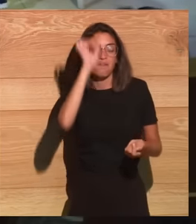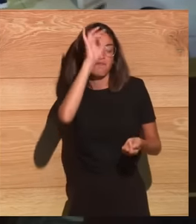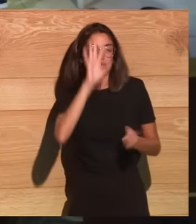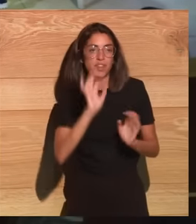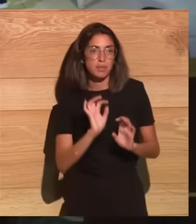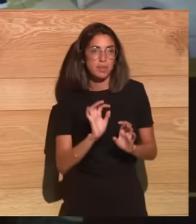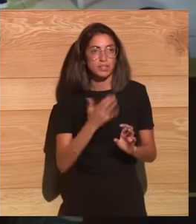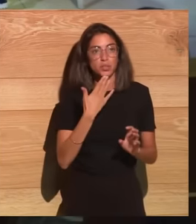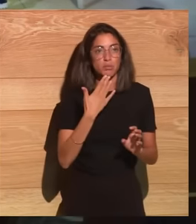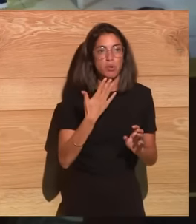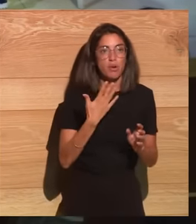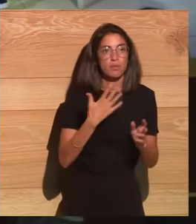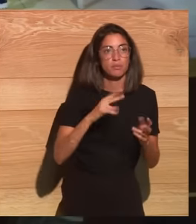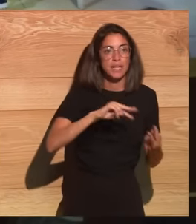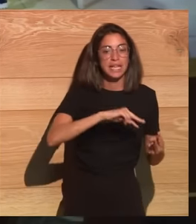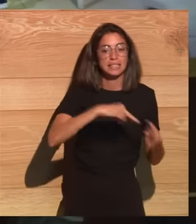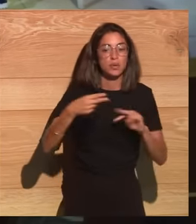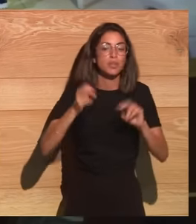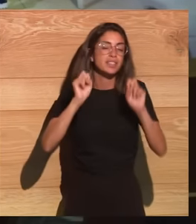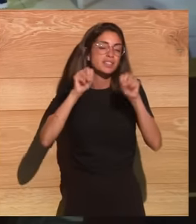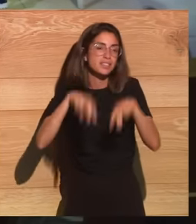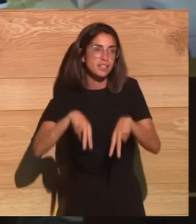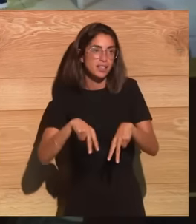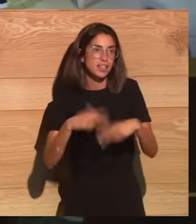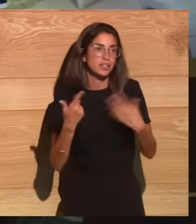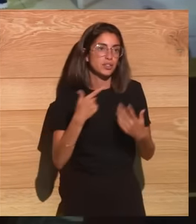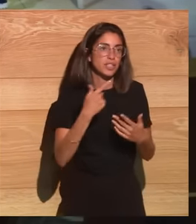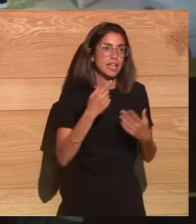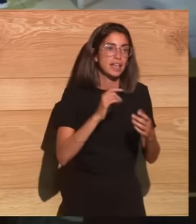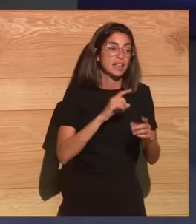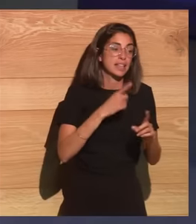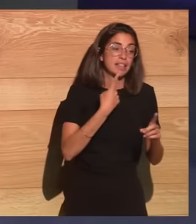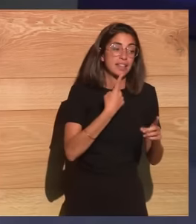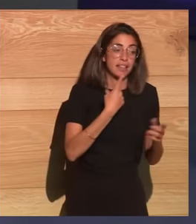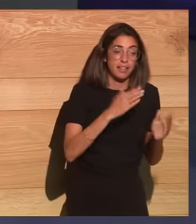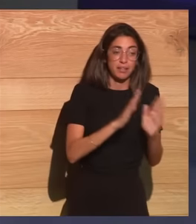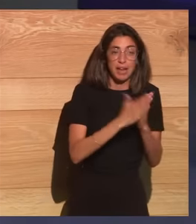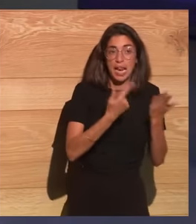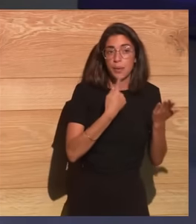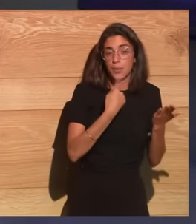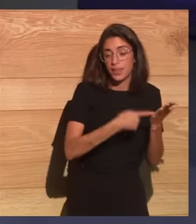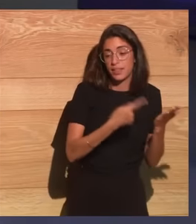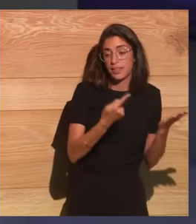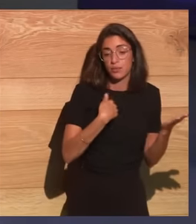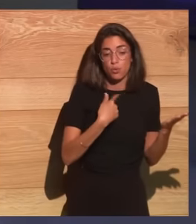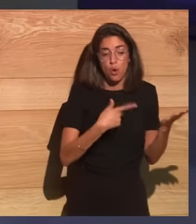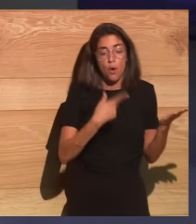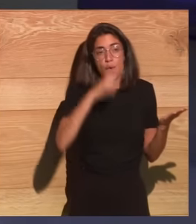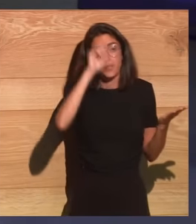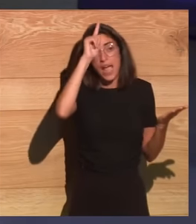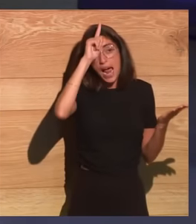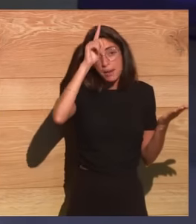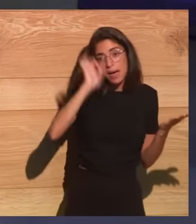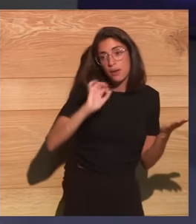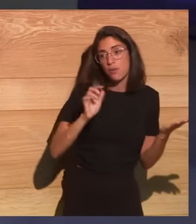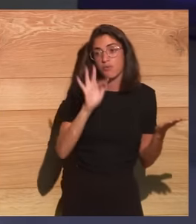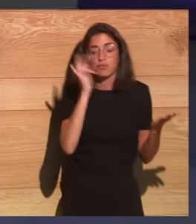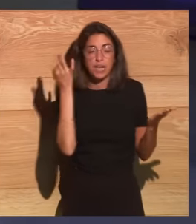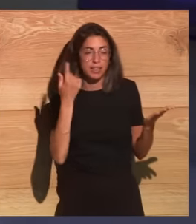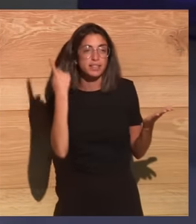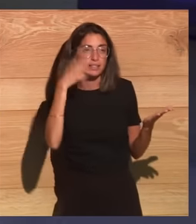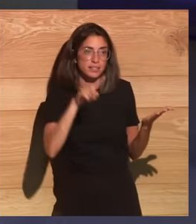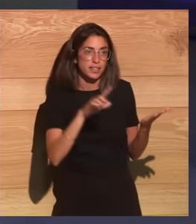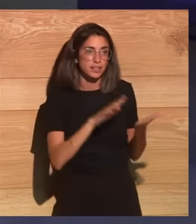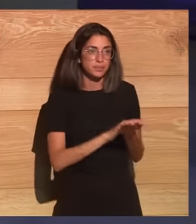y en alemán sin traducir, ya, para dejar claro que él sabe francés y alemán. ¿Y es verdad lo que dices en el libro del nombre de la rosa? ¿Umberto Eco hizo eso? ¿Lo